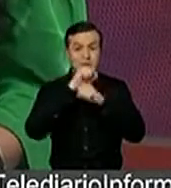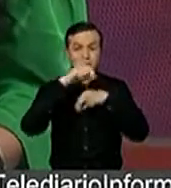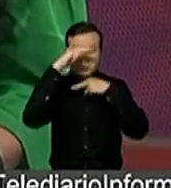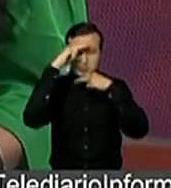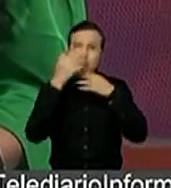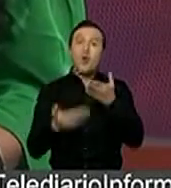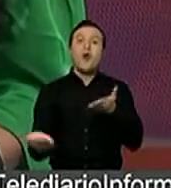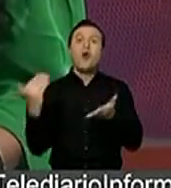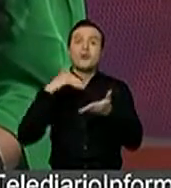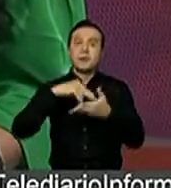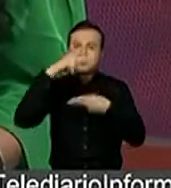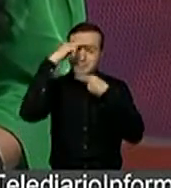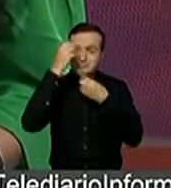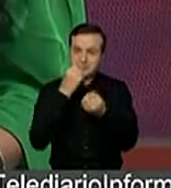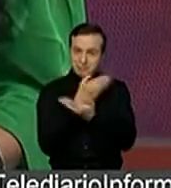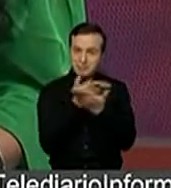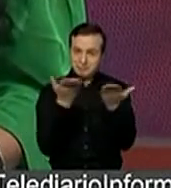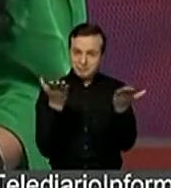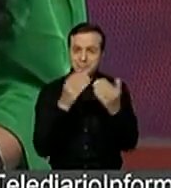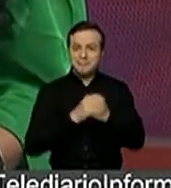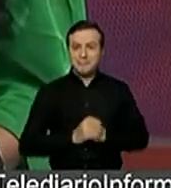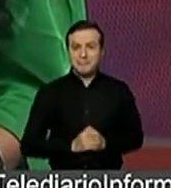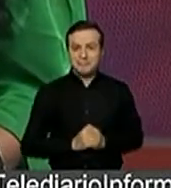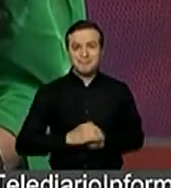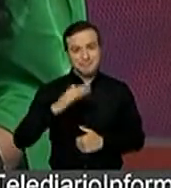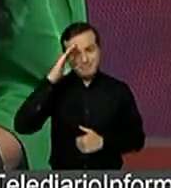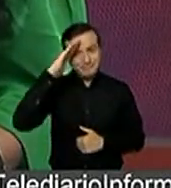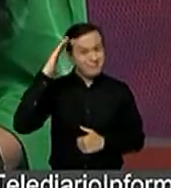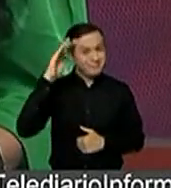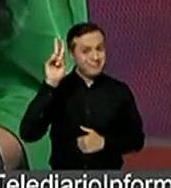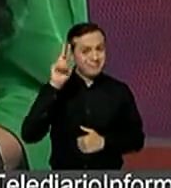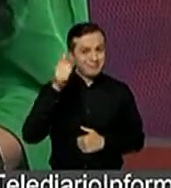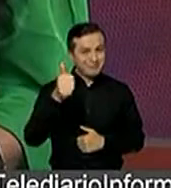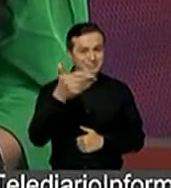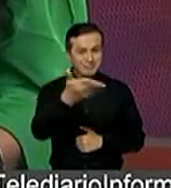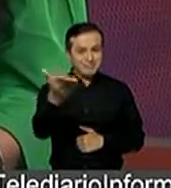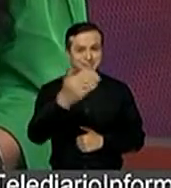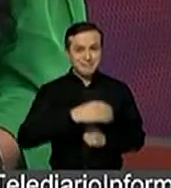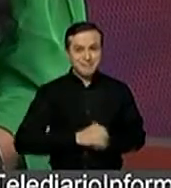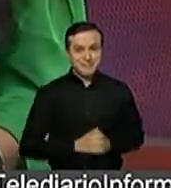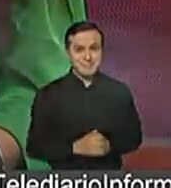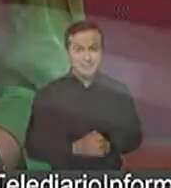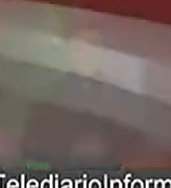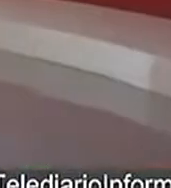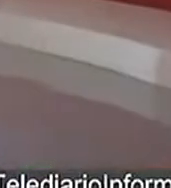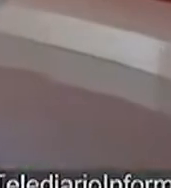horas con más noticias nacionales e internacionales. Excelente día viernes para cada uno de ustedes.